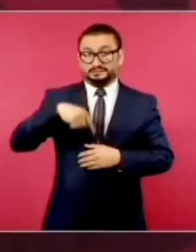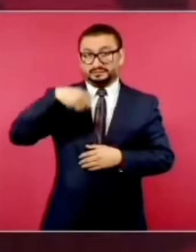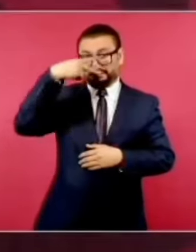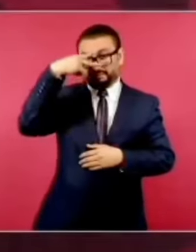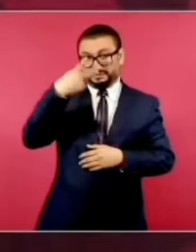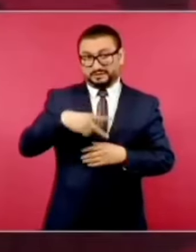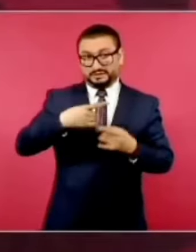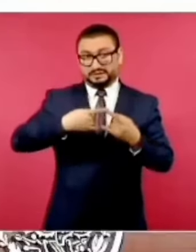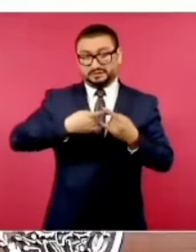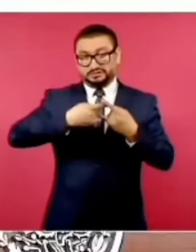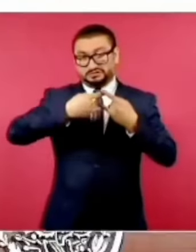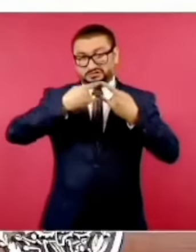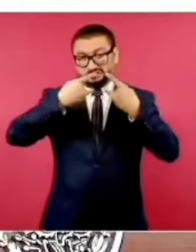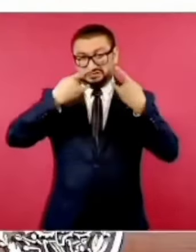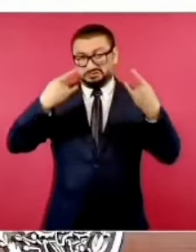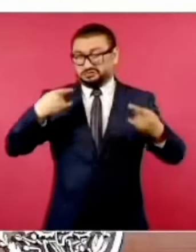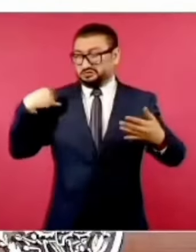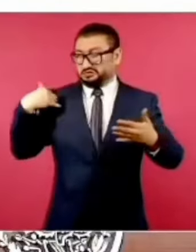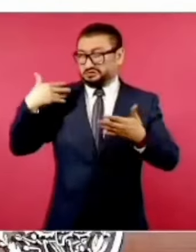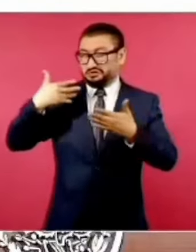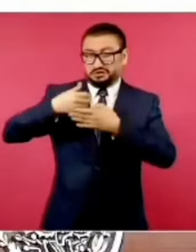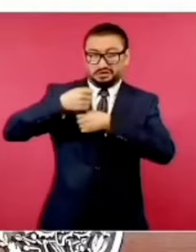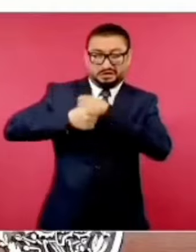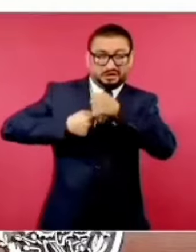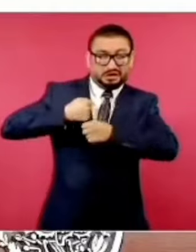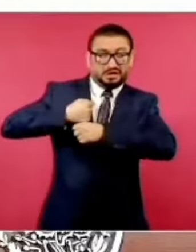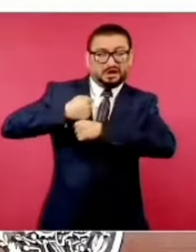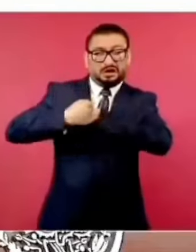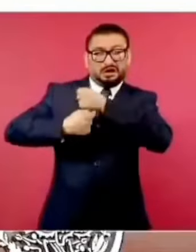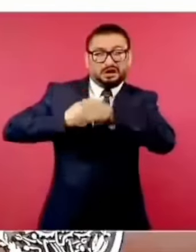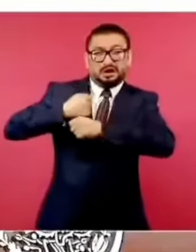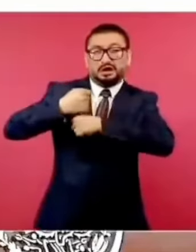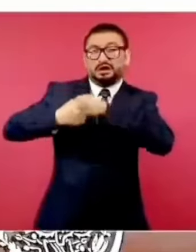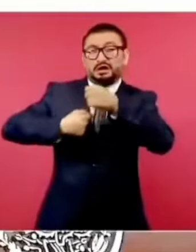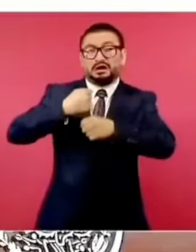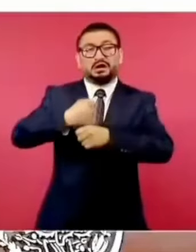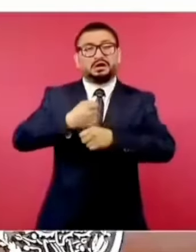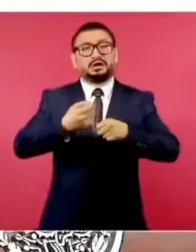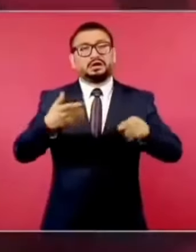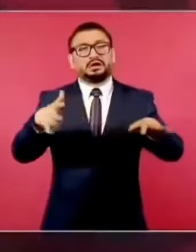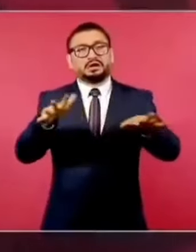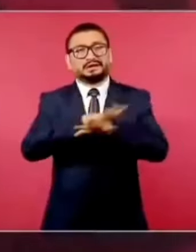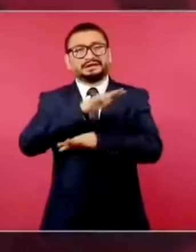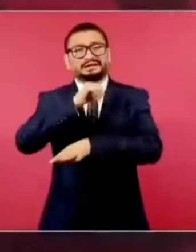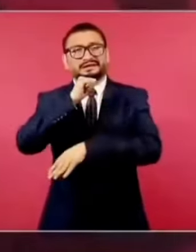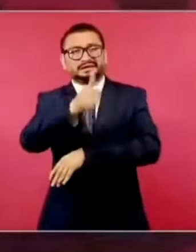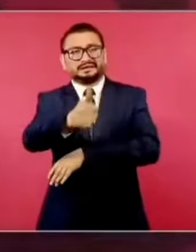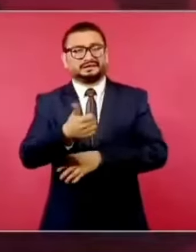pasaban los siglos y no sucedía nada,